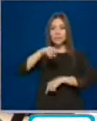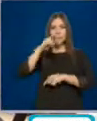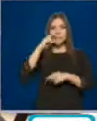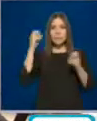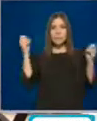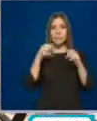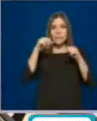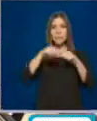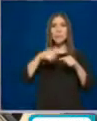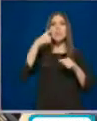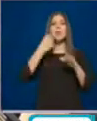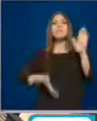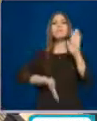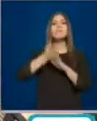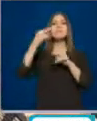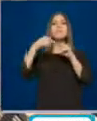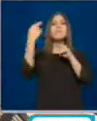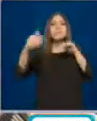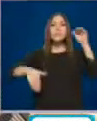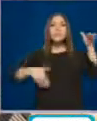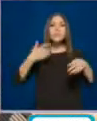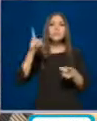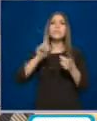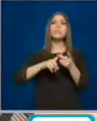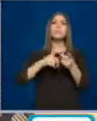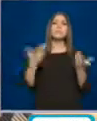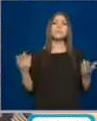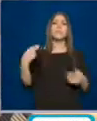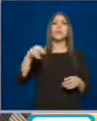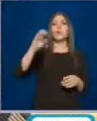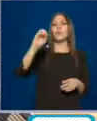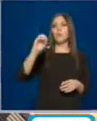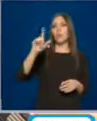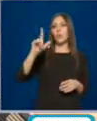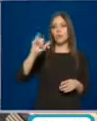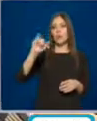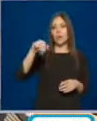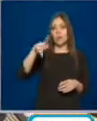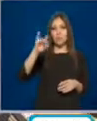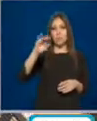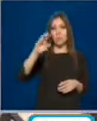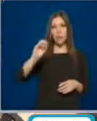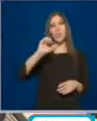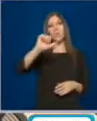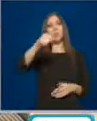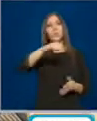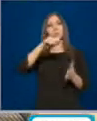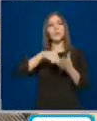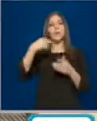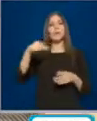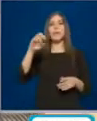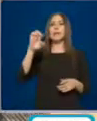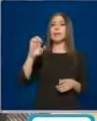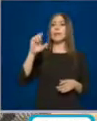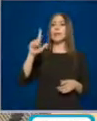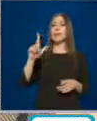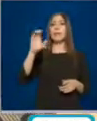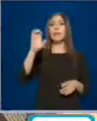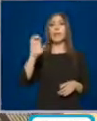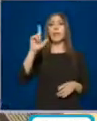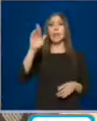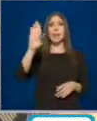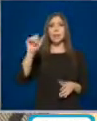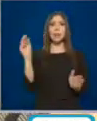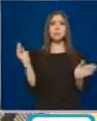nadar. ¿A dónde? Al Olímpico, al Elba, El Elba, que todavía existe allá